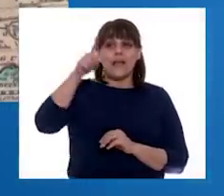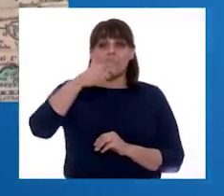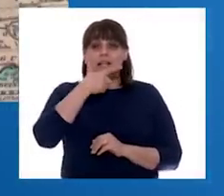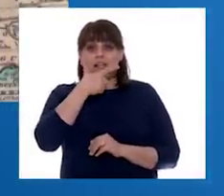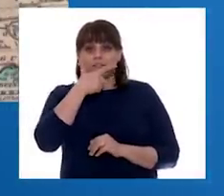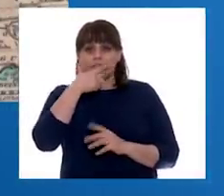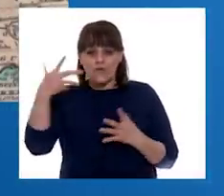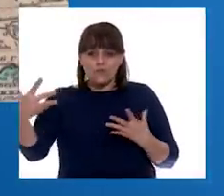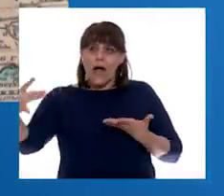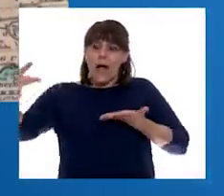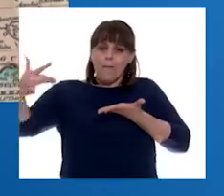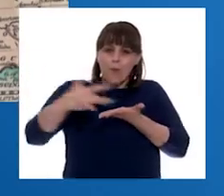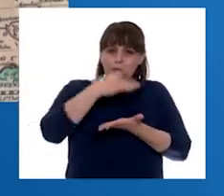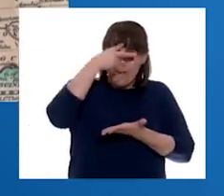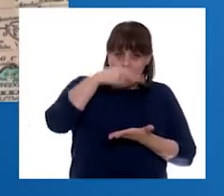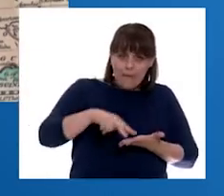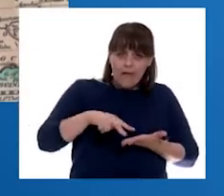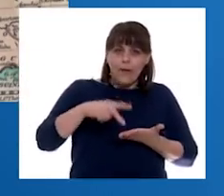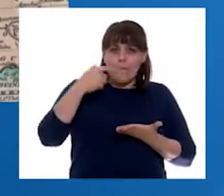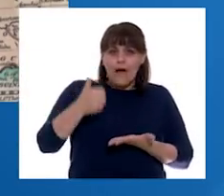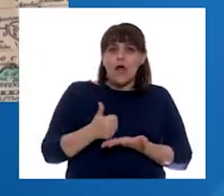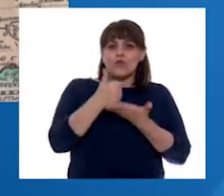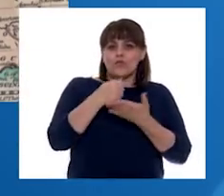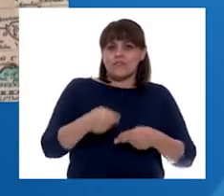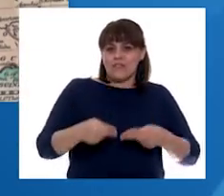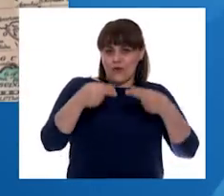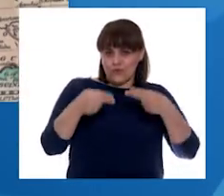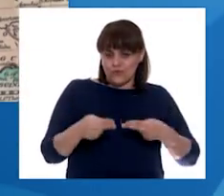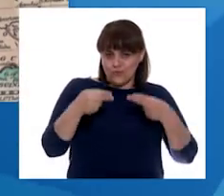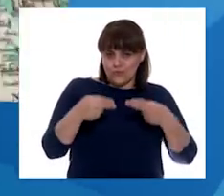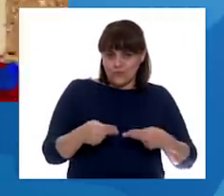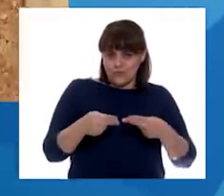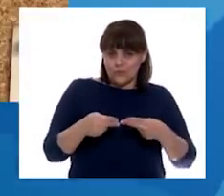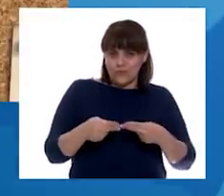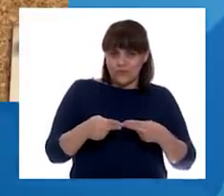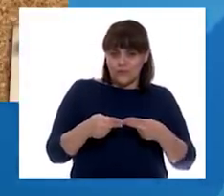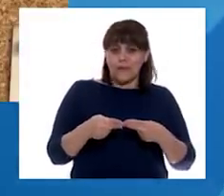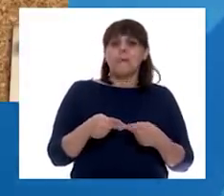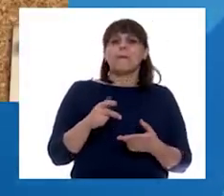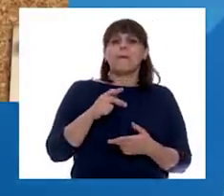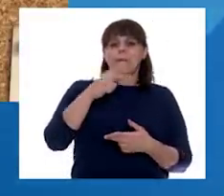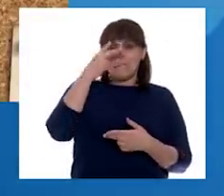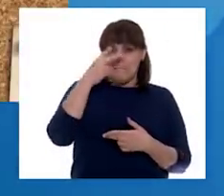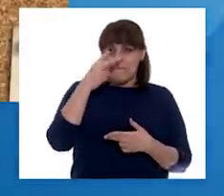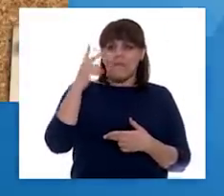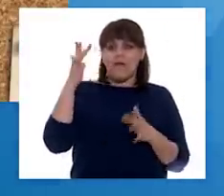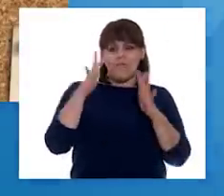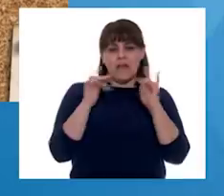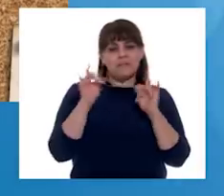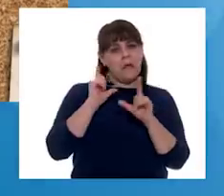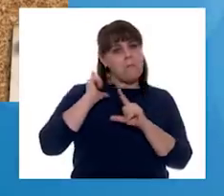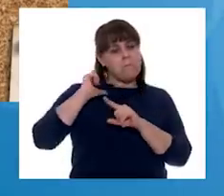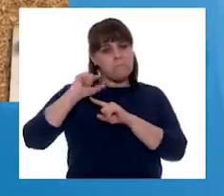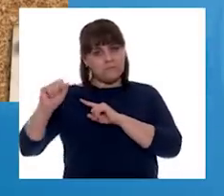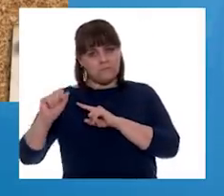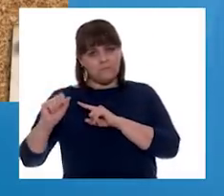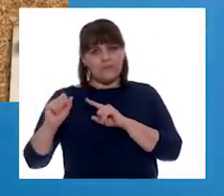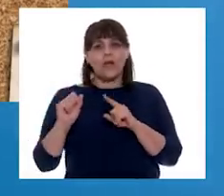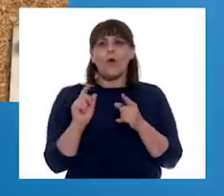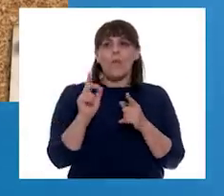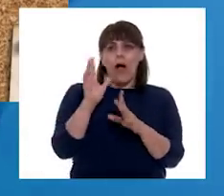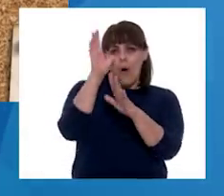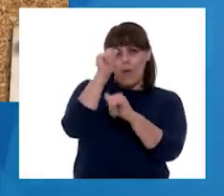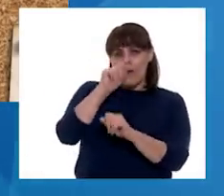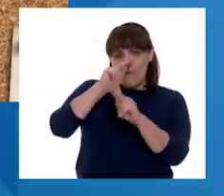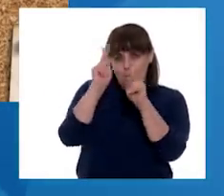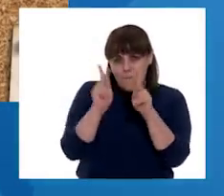México para abrir negociaciones. México paga y Francia se retira. Pero el Tratado de Paz concedió privilegios